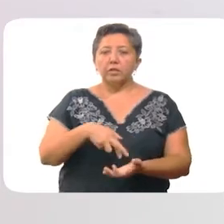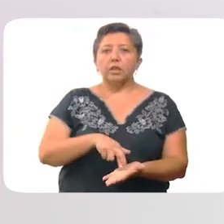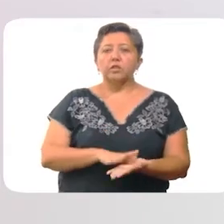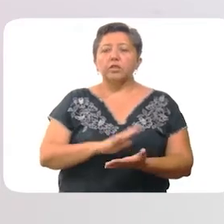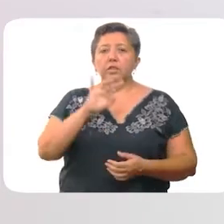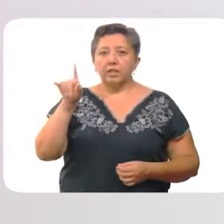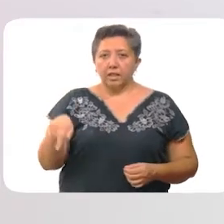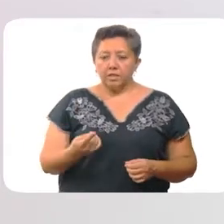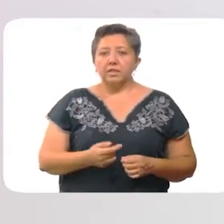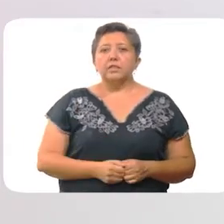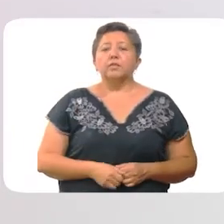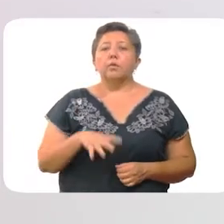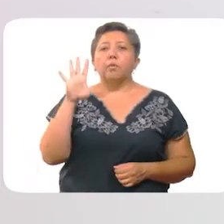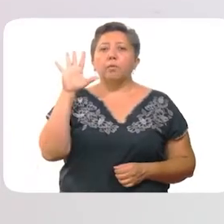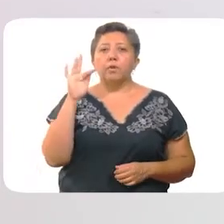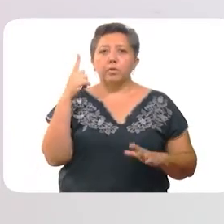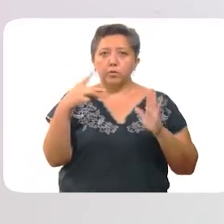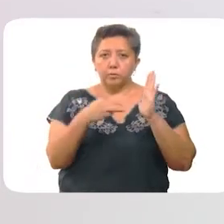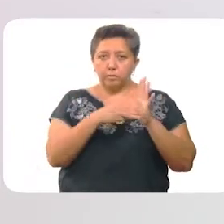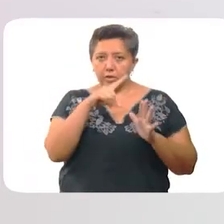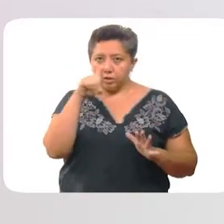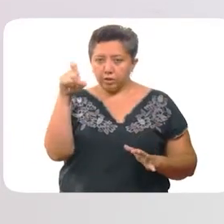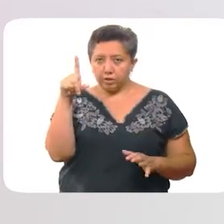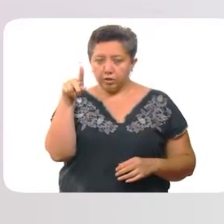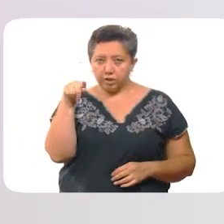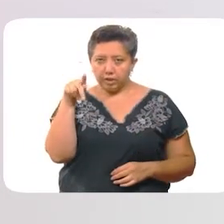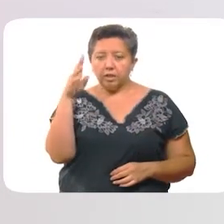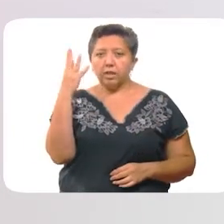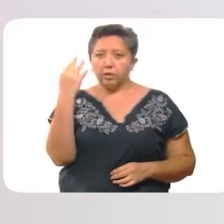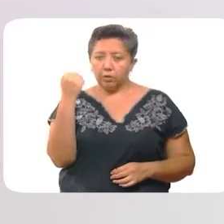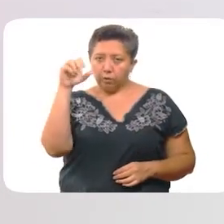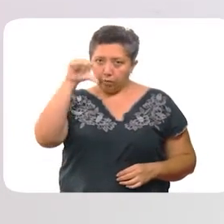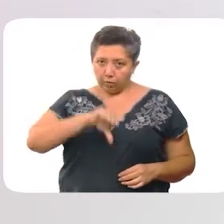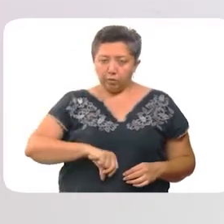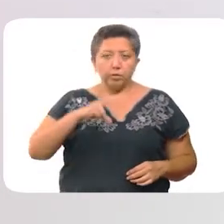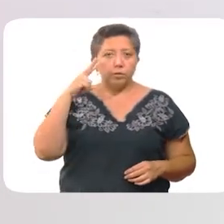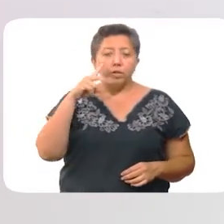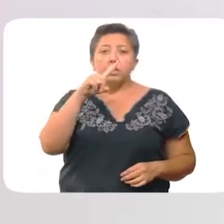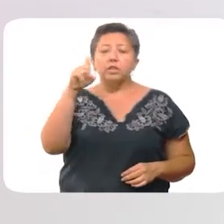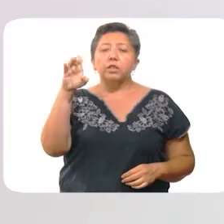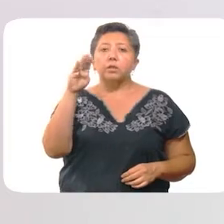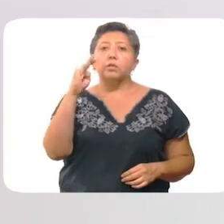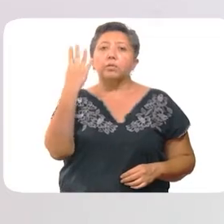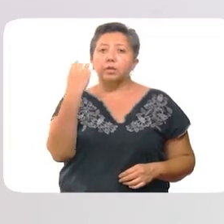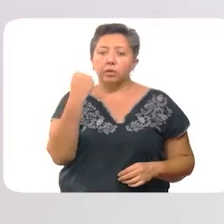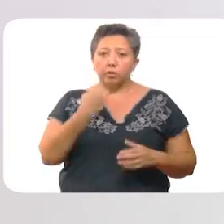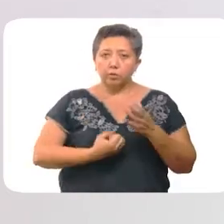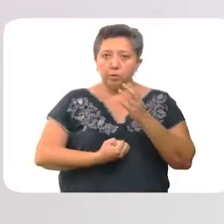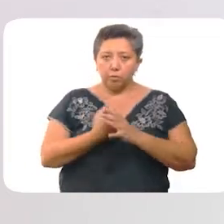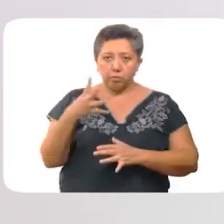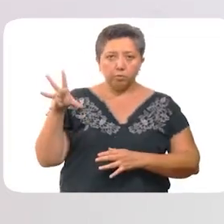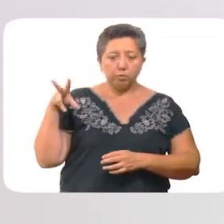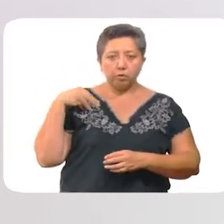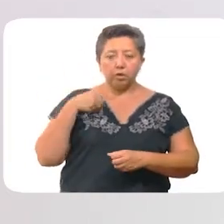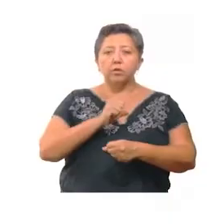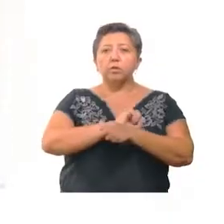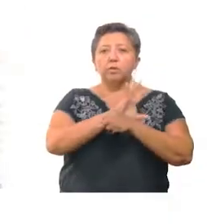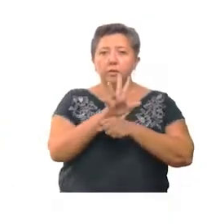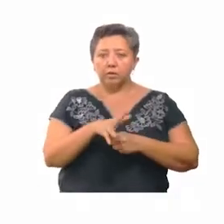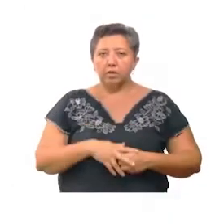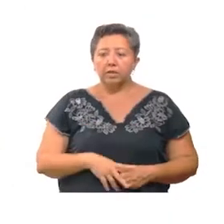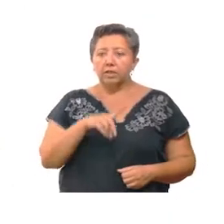contagios registrados, que es 41.179. Hoy se detectaron 199 nuevos contagios de